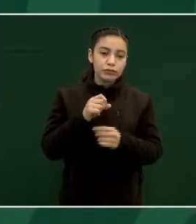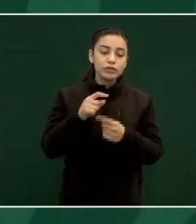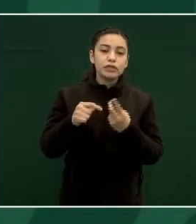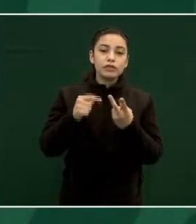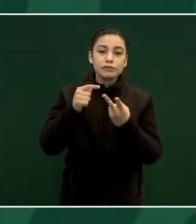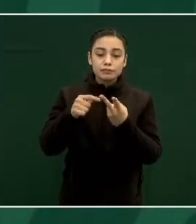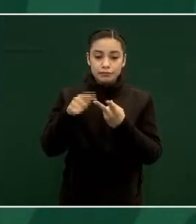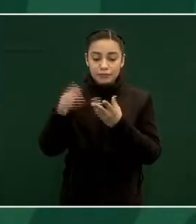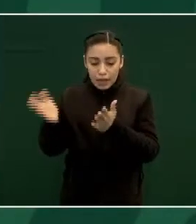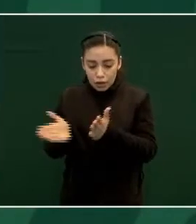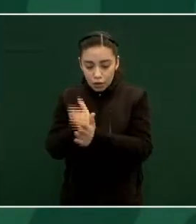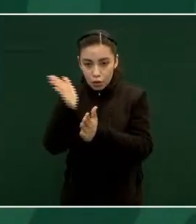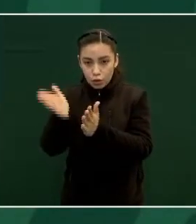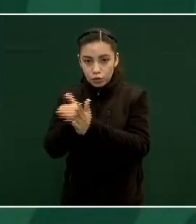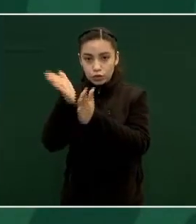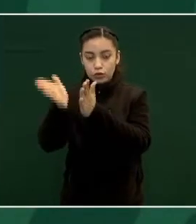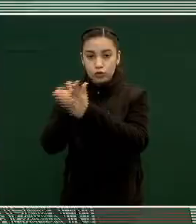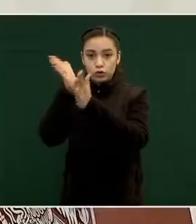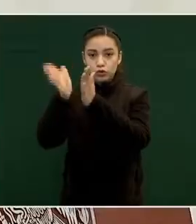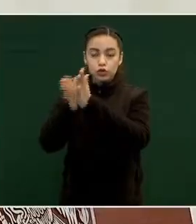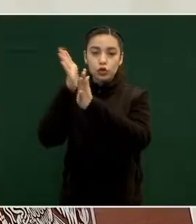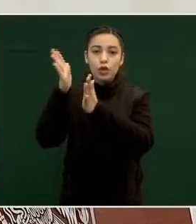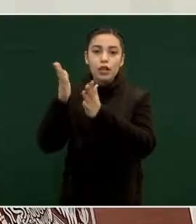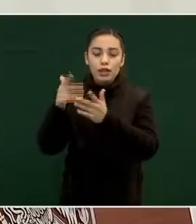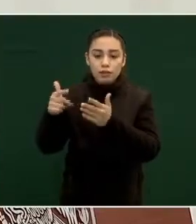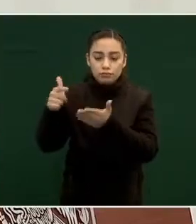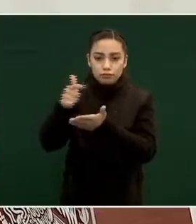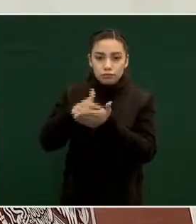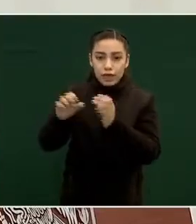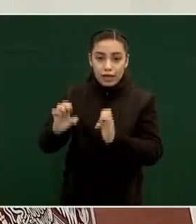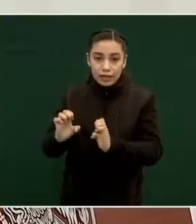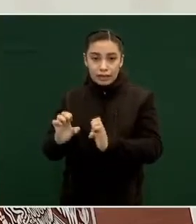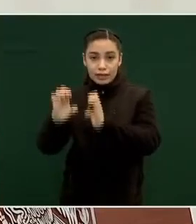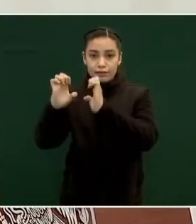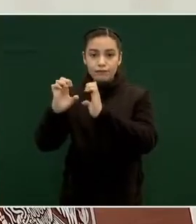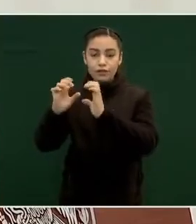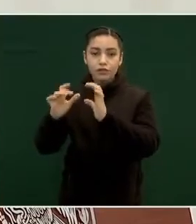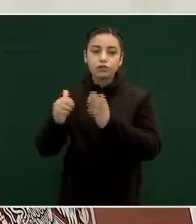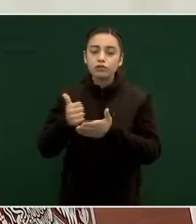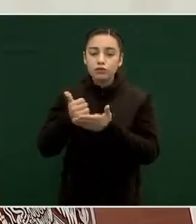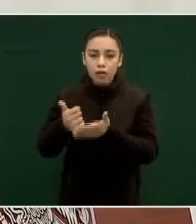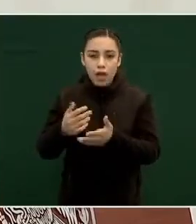instalaciones que requiera para el mejoramiento, particularmente